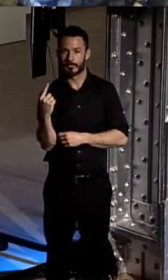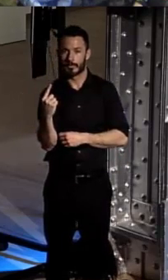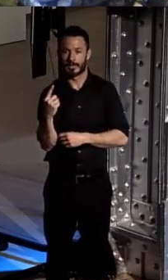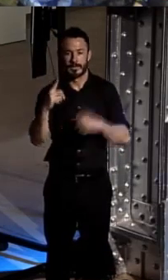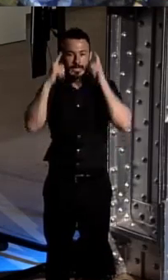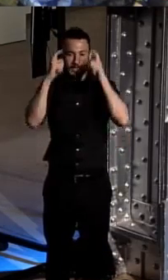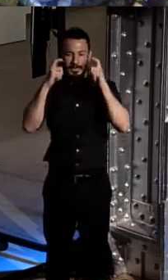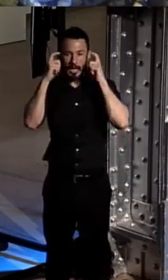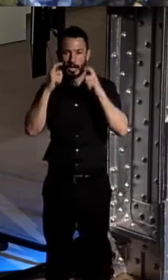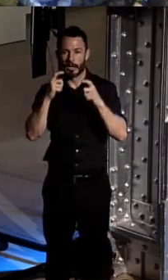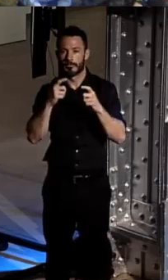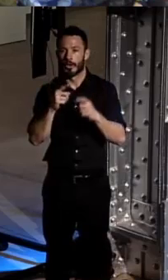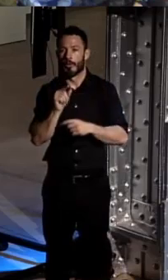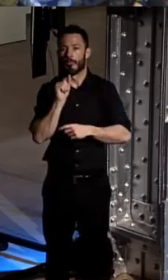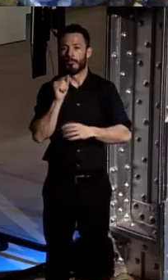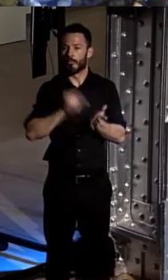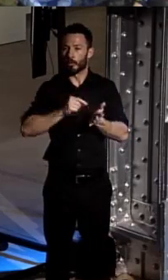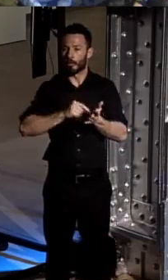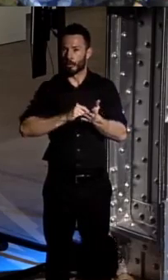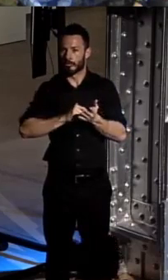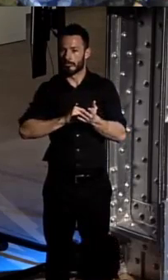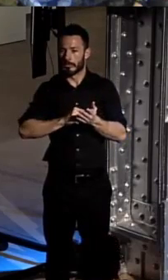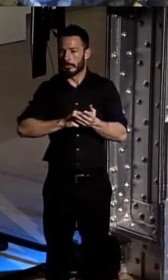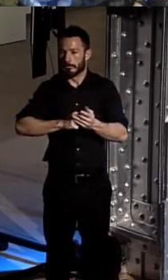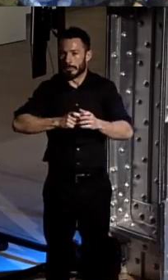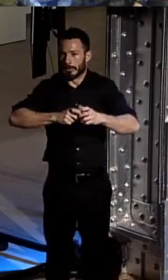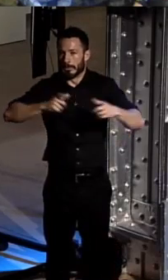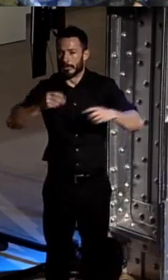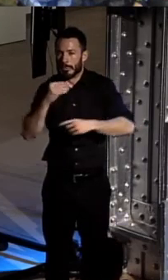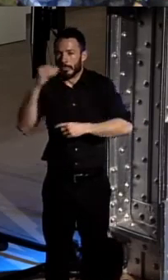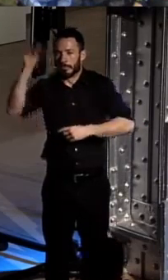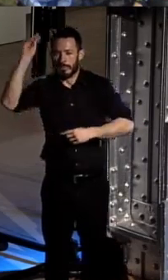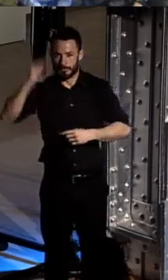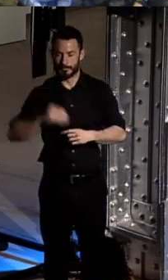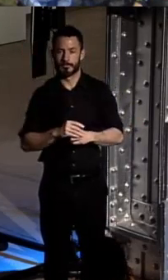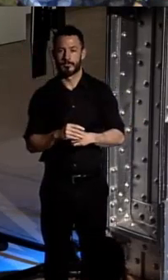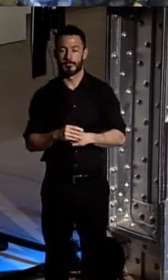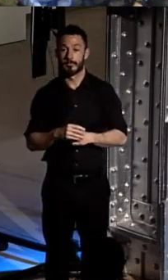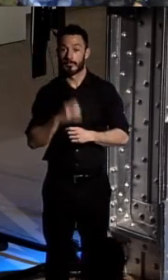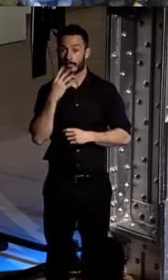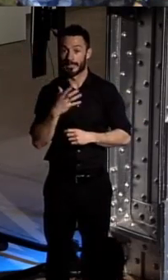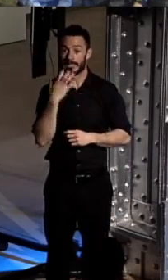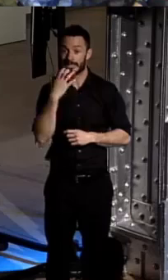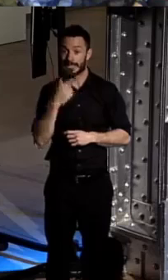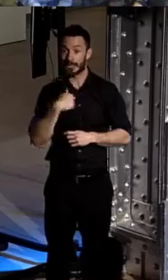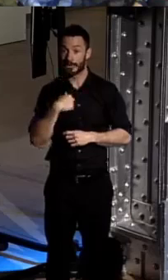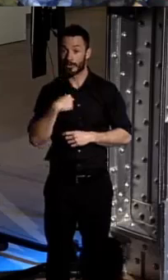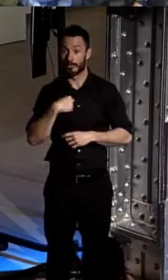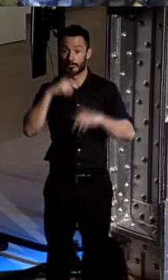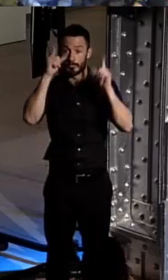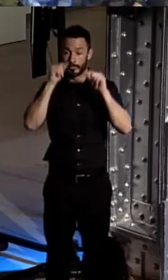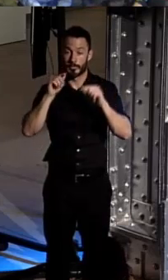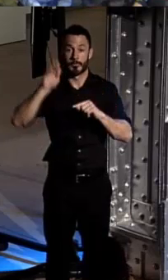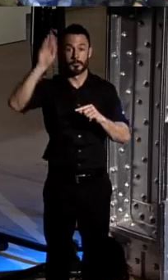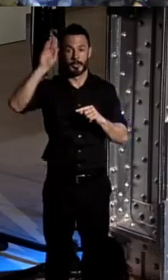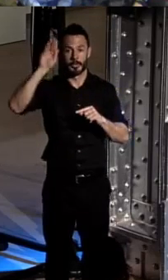mayor cantidad de puntos posibles en estos 30 segundos, ¿me entienden? Bien, tercer ingrediente, si yo cierro los ojos y levanto el brazo,